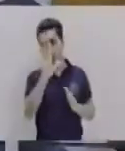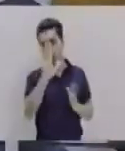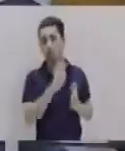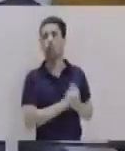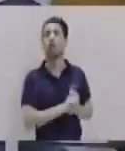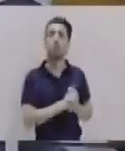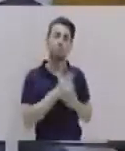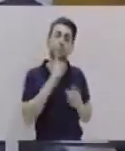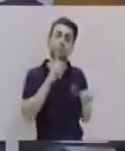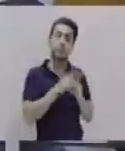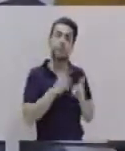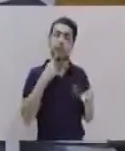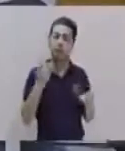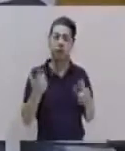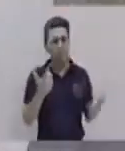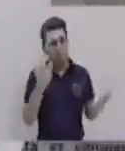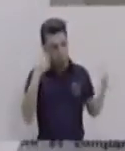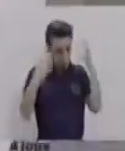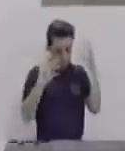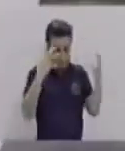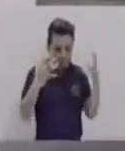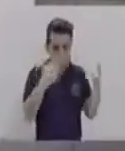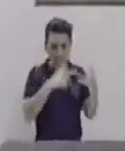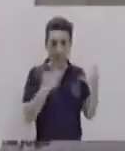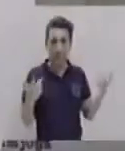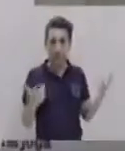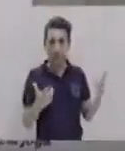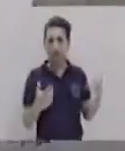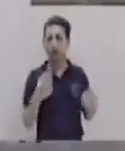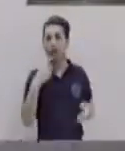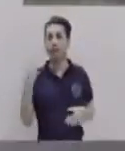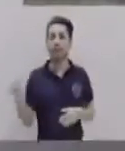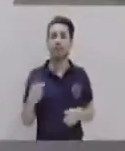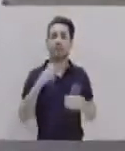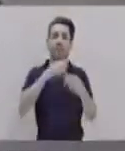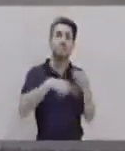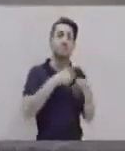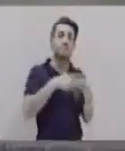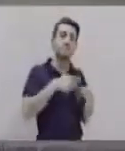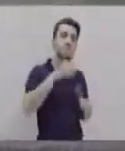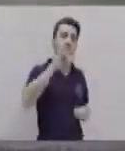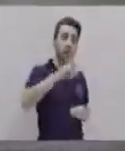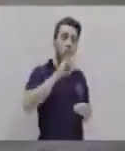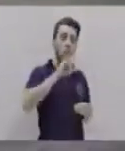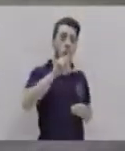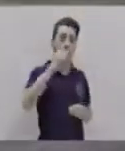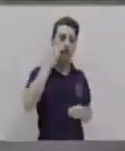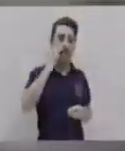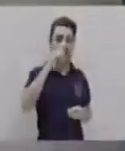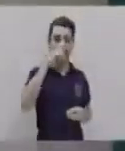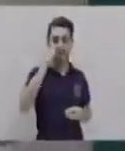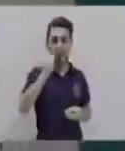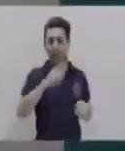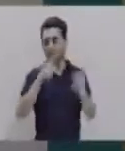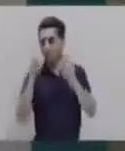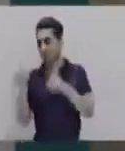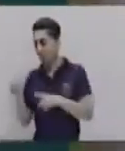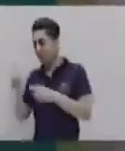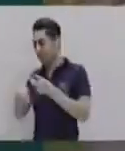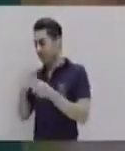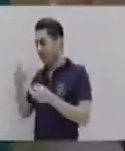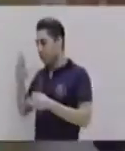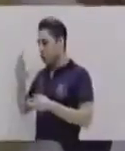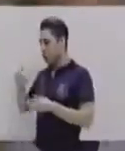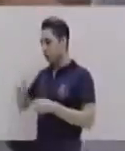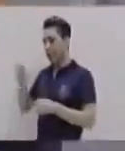Hablamos también de cuál era el conflicto. El conflicto de la familia de Julieta con la familia de Romeo y los problemas que